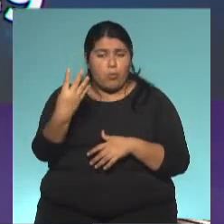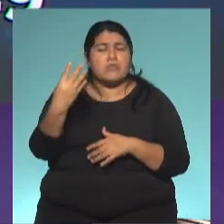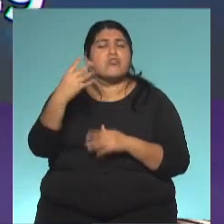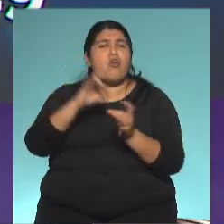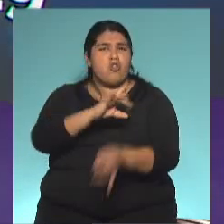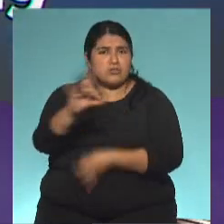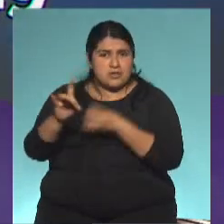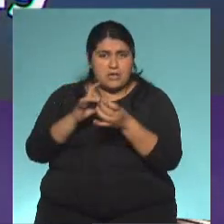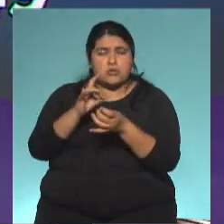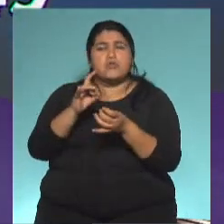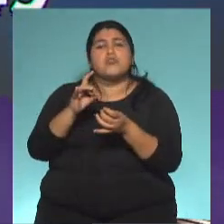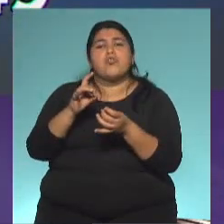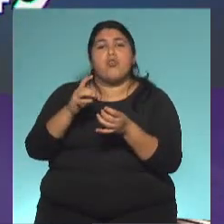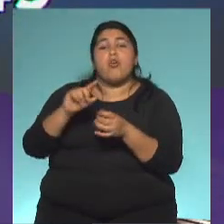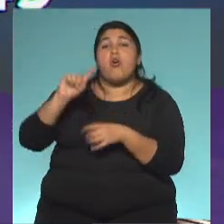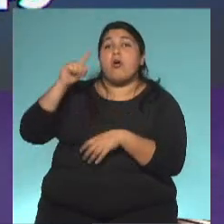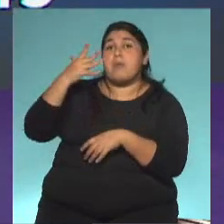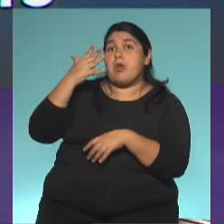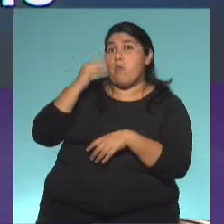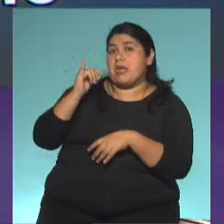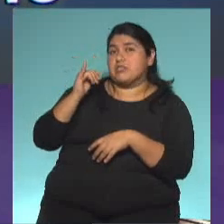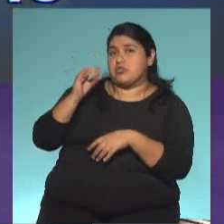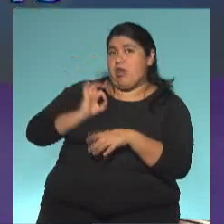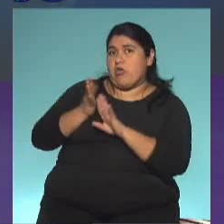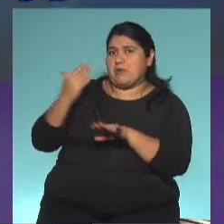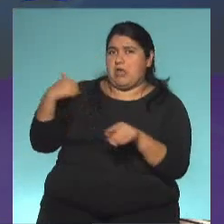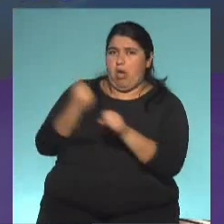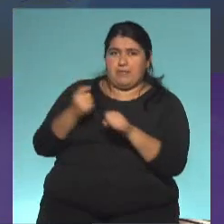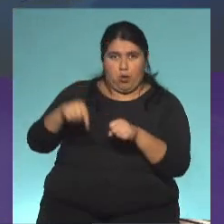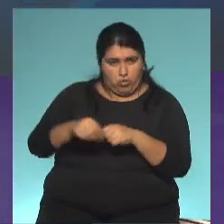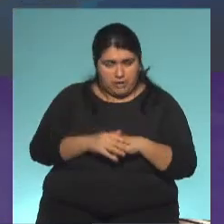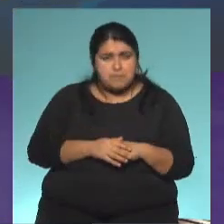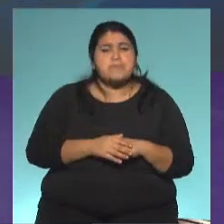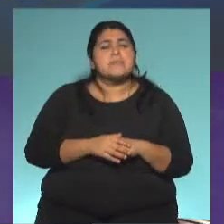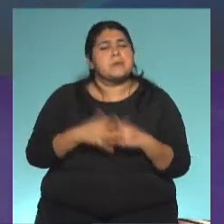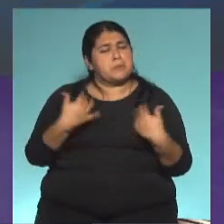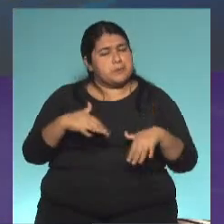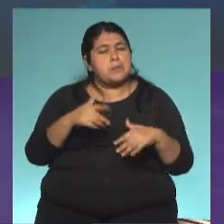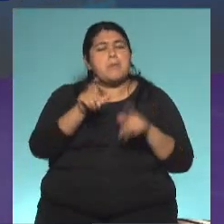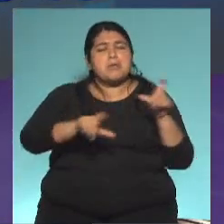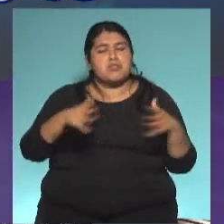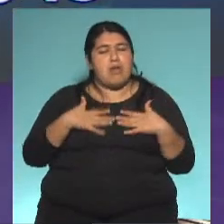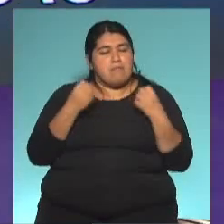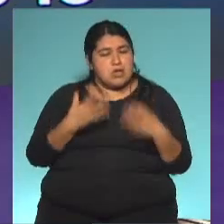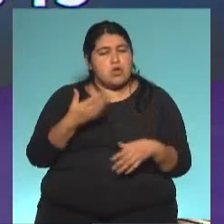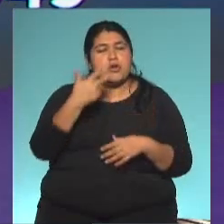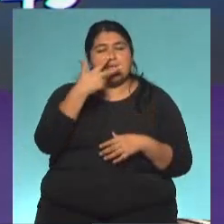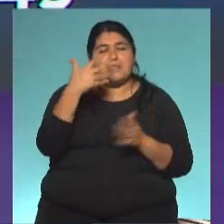3.539.484 son los contagios desde el inicio de la pandemia en la Argentina. La cifra alentadora, los recuperados. Más